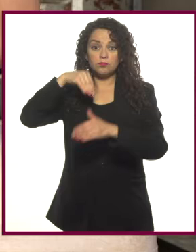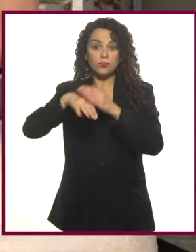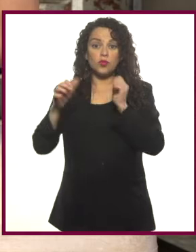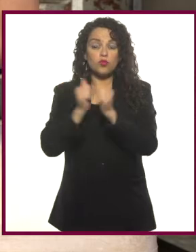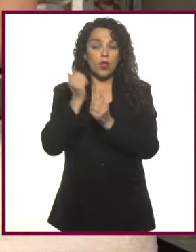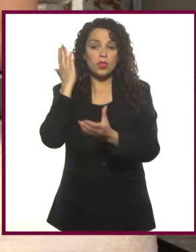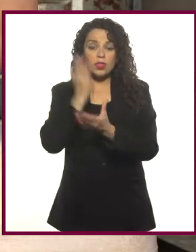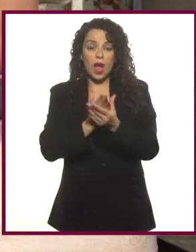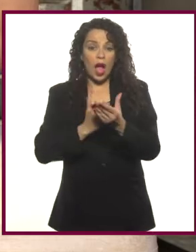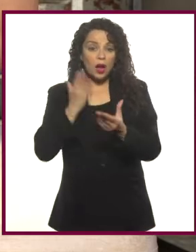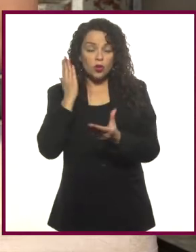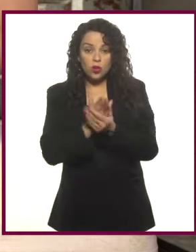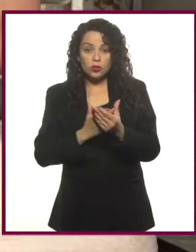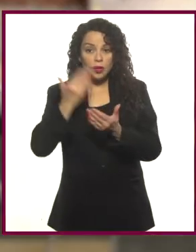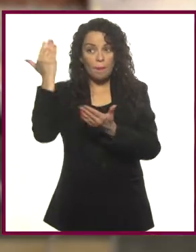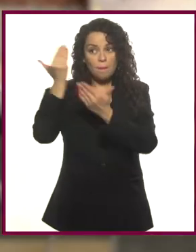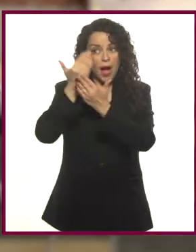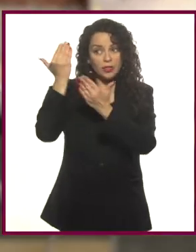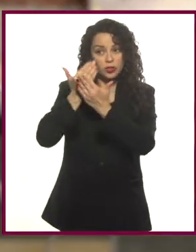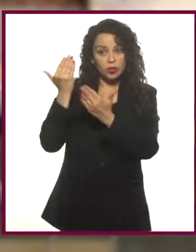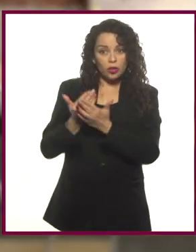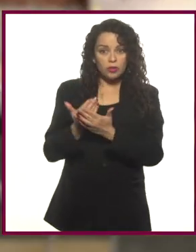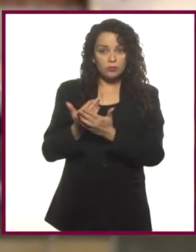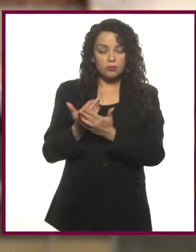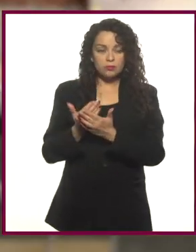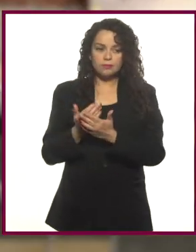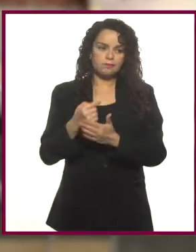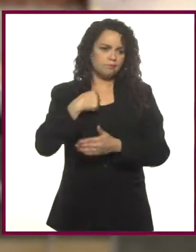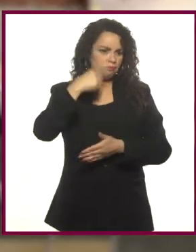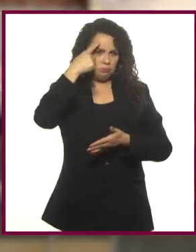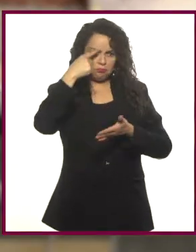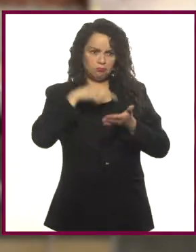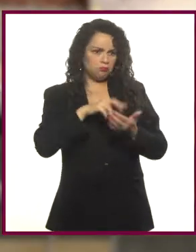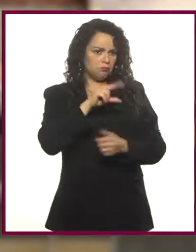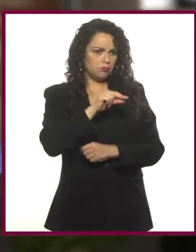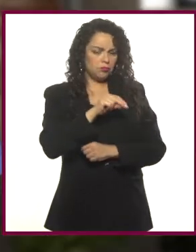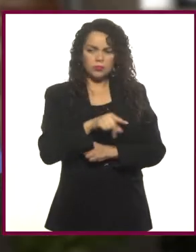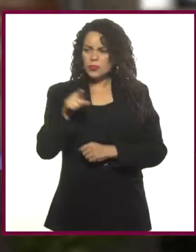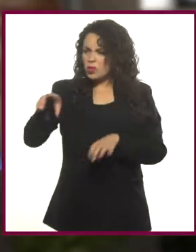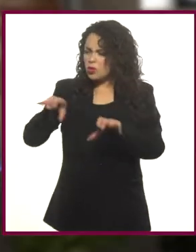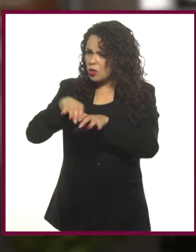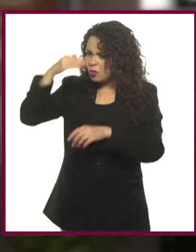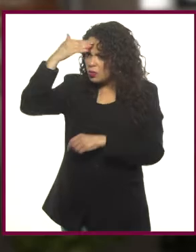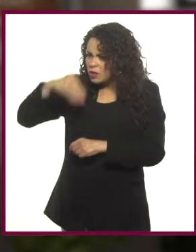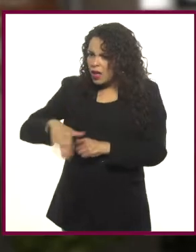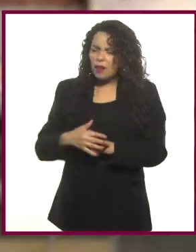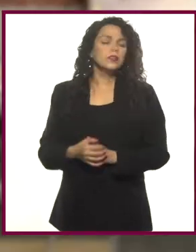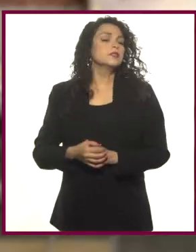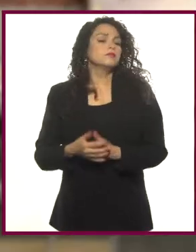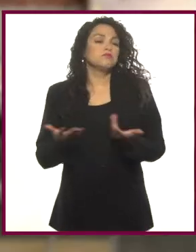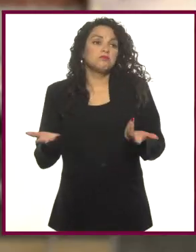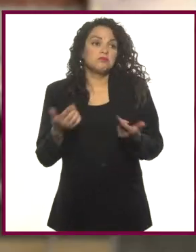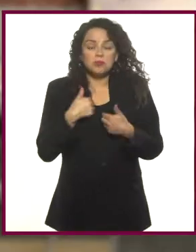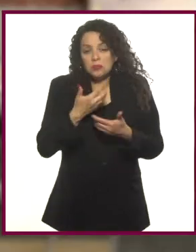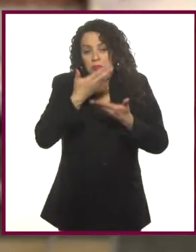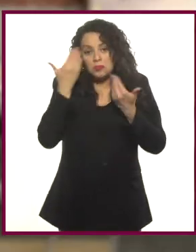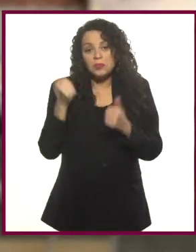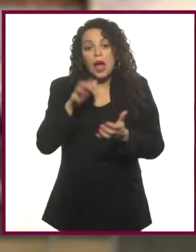con unos tacos al pastor? Creo que no. ¿Cómo sabes? No sé.